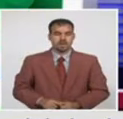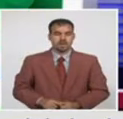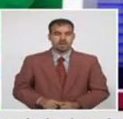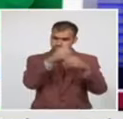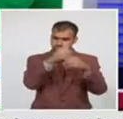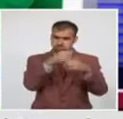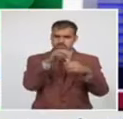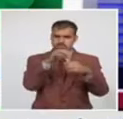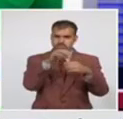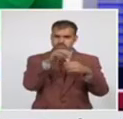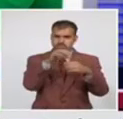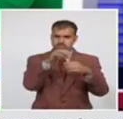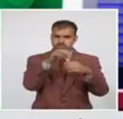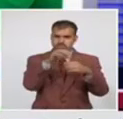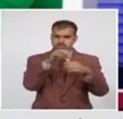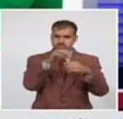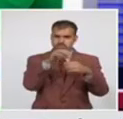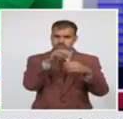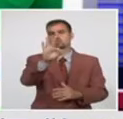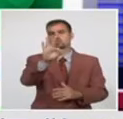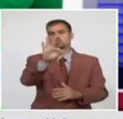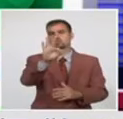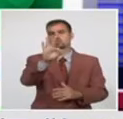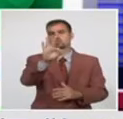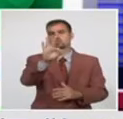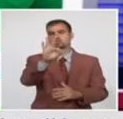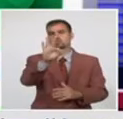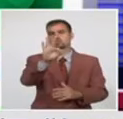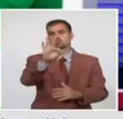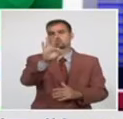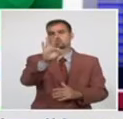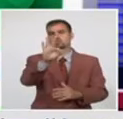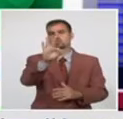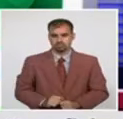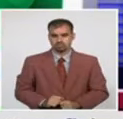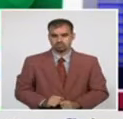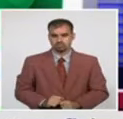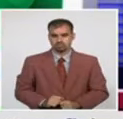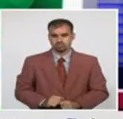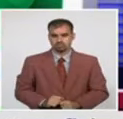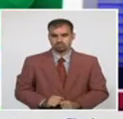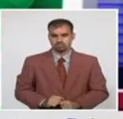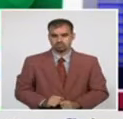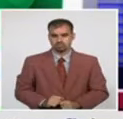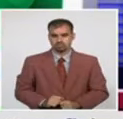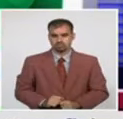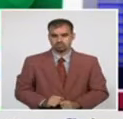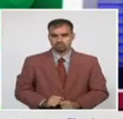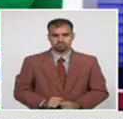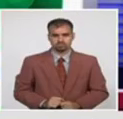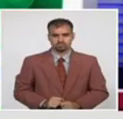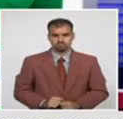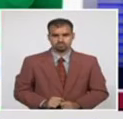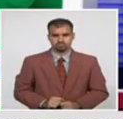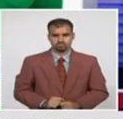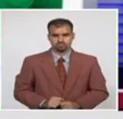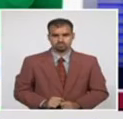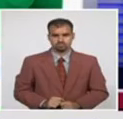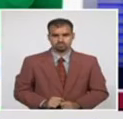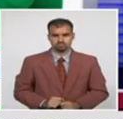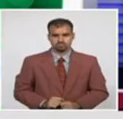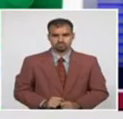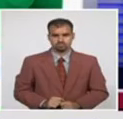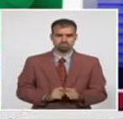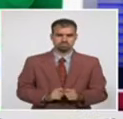23.384 muestras PCR para el diagnóstico de la COVID-19 de todo el país, de todas las provincias y